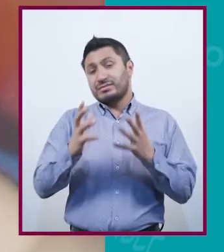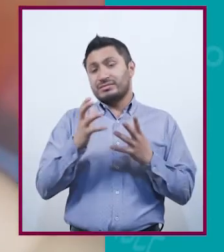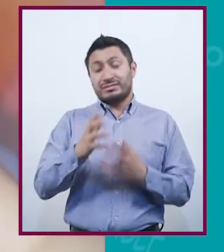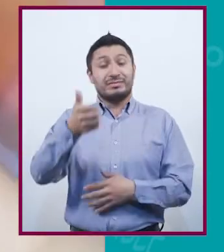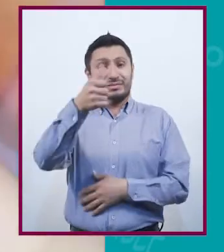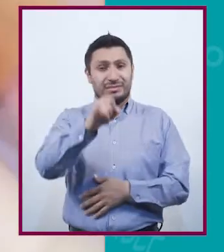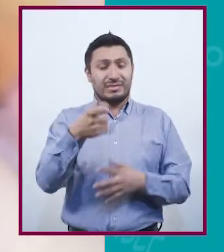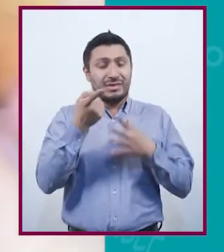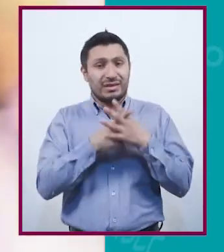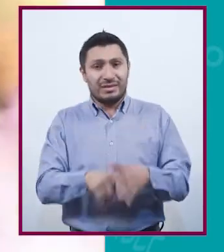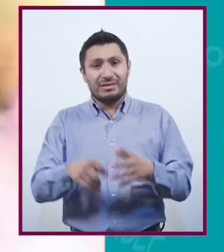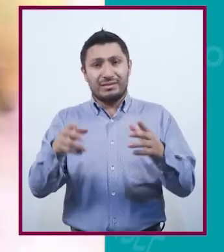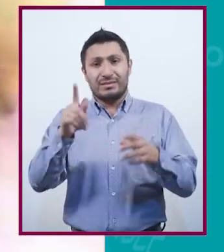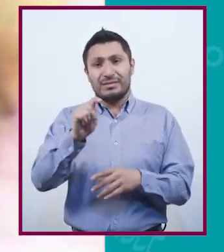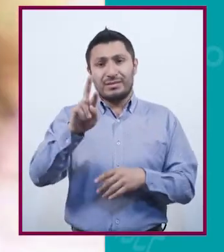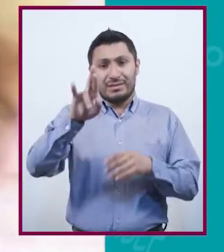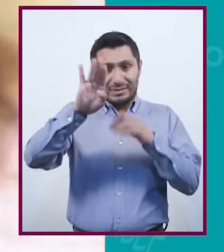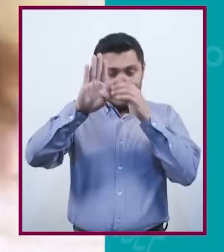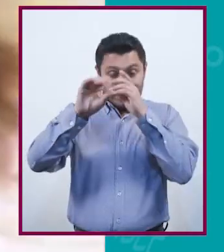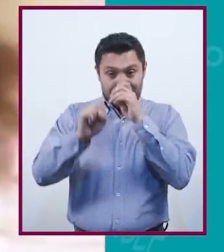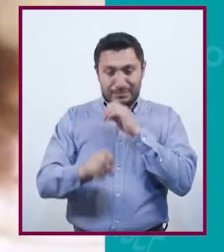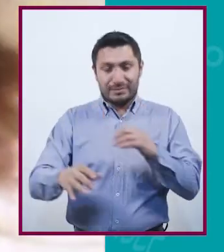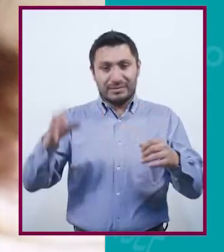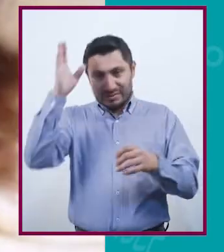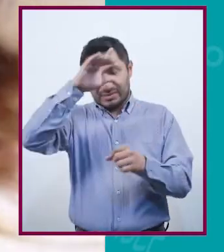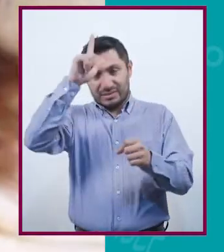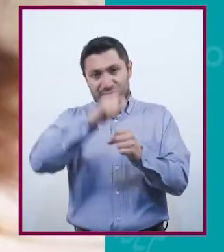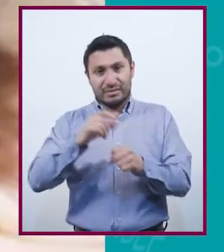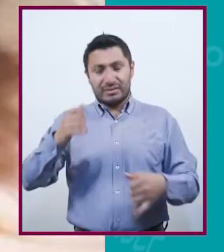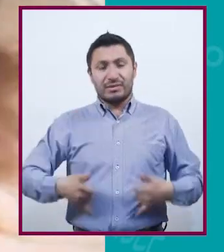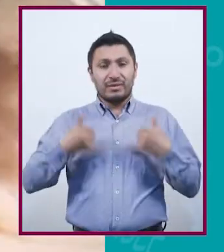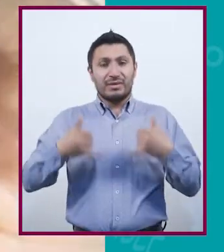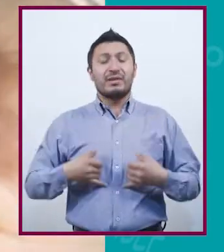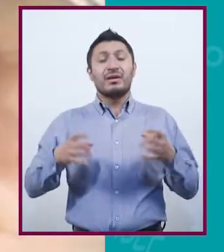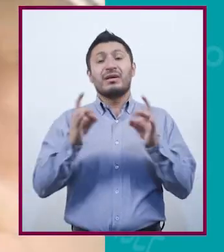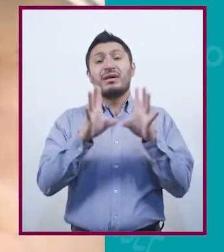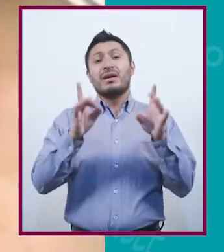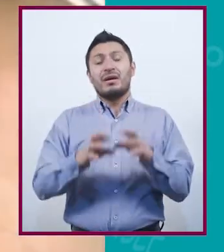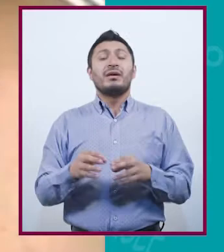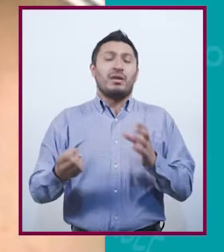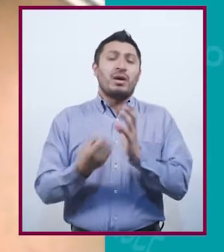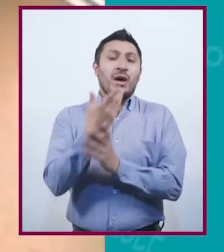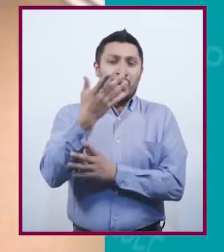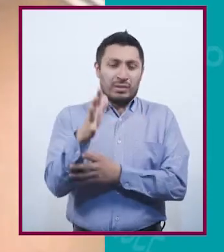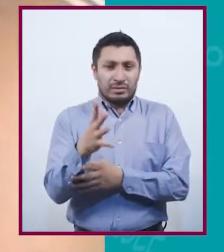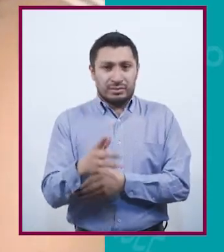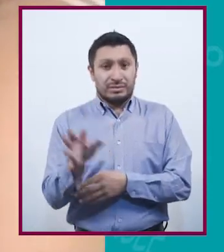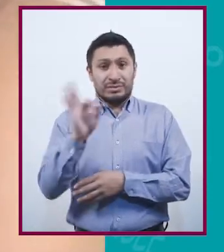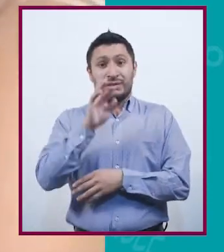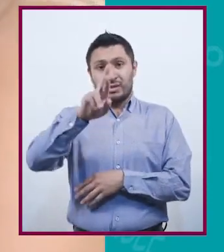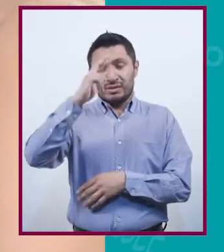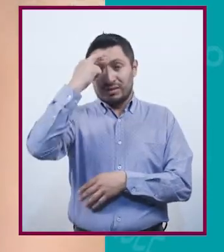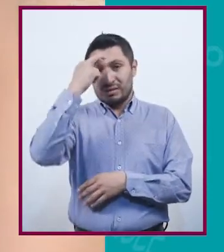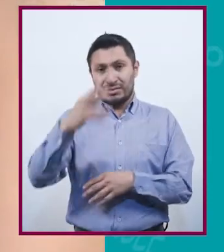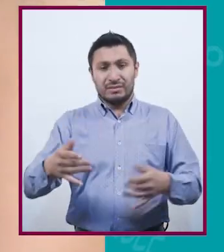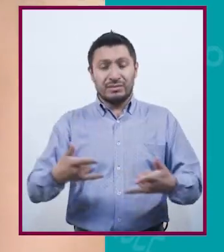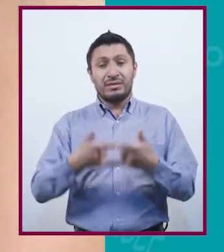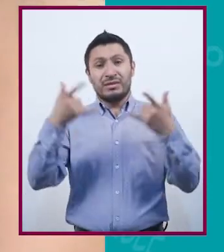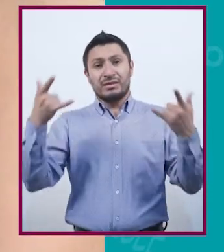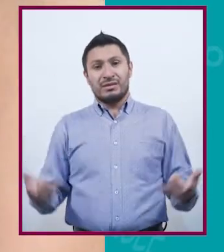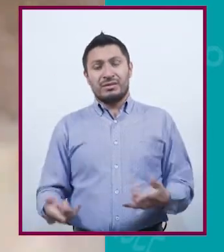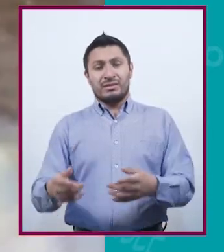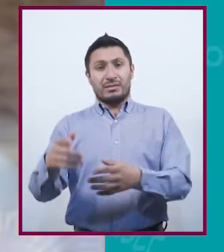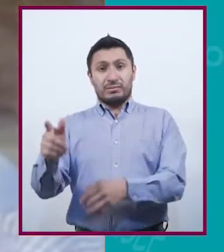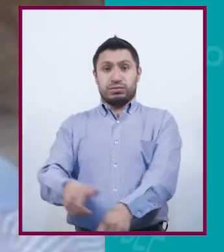otras y otros jóvenes con quienes se comparten gustos, intereses y anhelos. Es así como surgen las tribus, las culturas